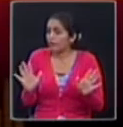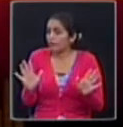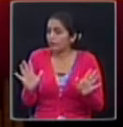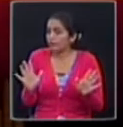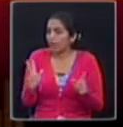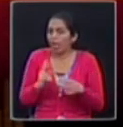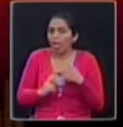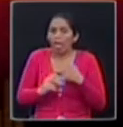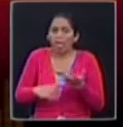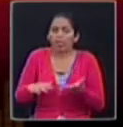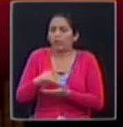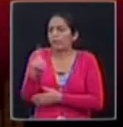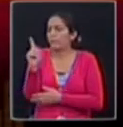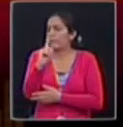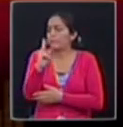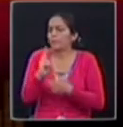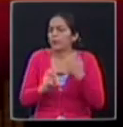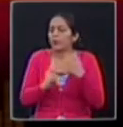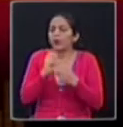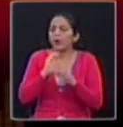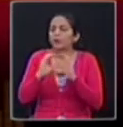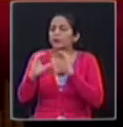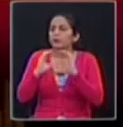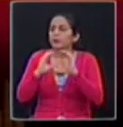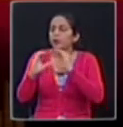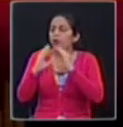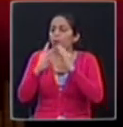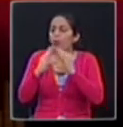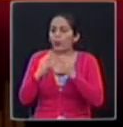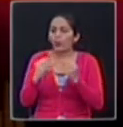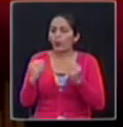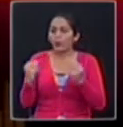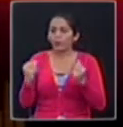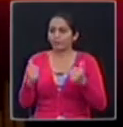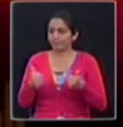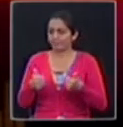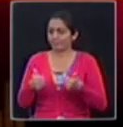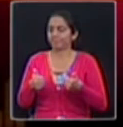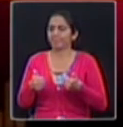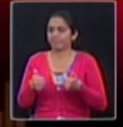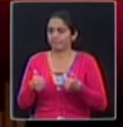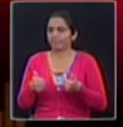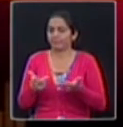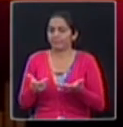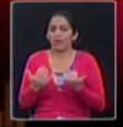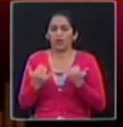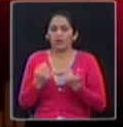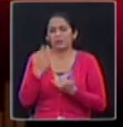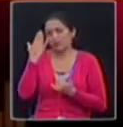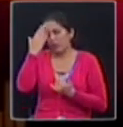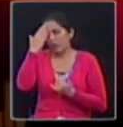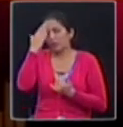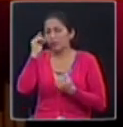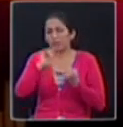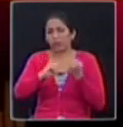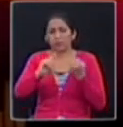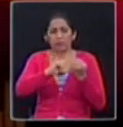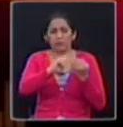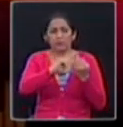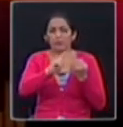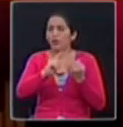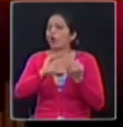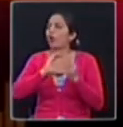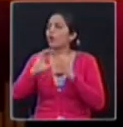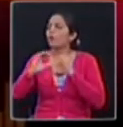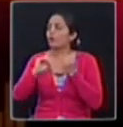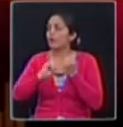que vamos a salir avantes y vamos a triunfar todo, dando soluciones a las distintas realidades y analizando caso concreto